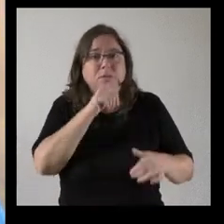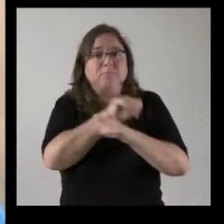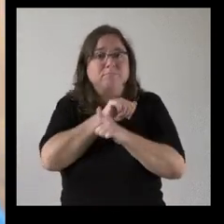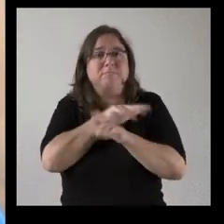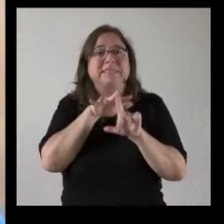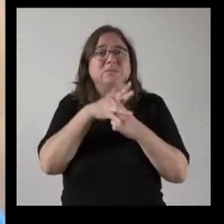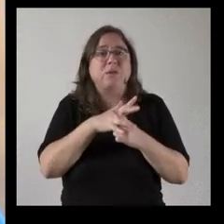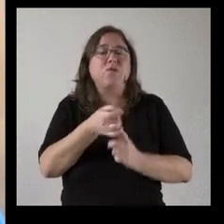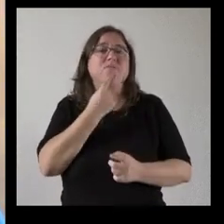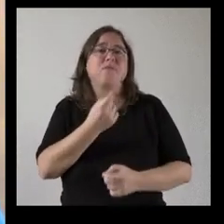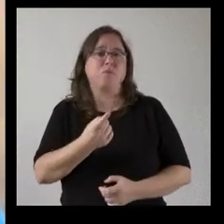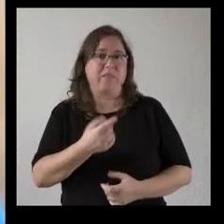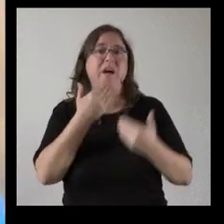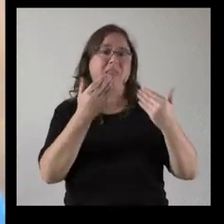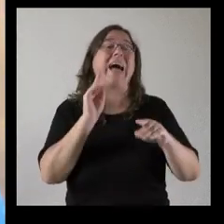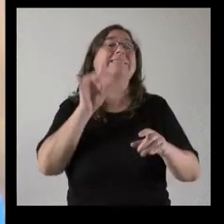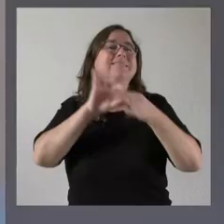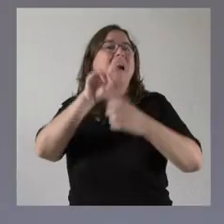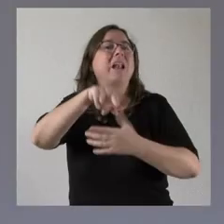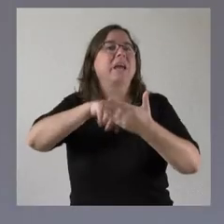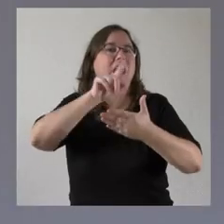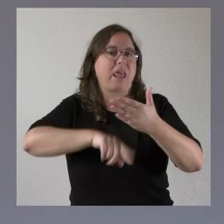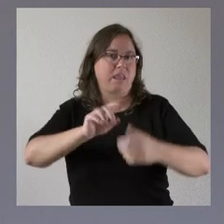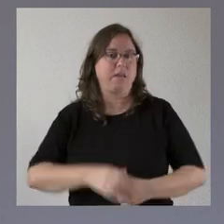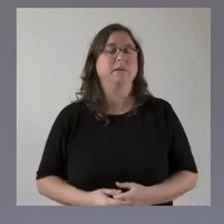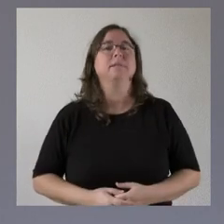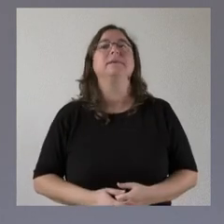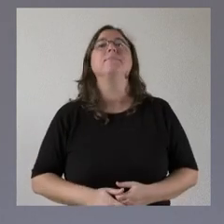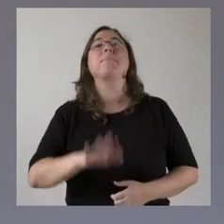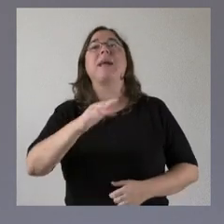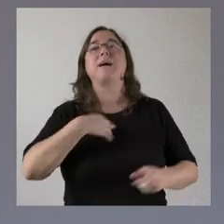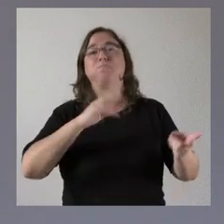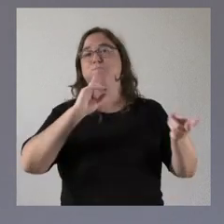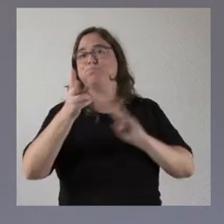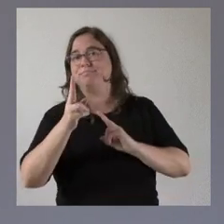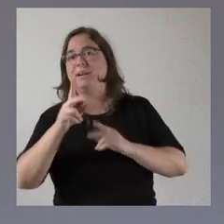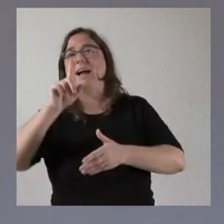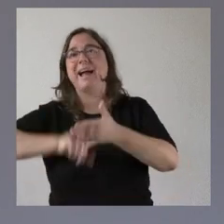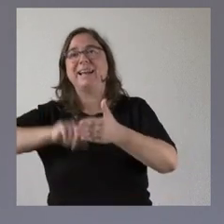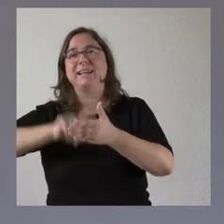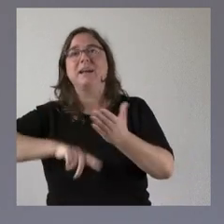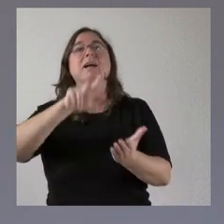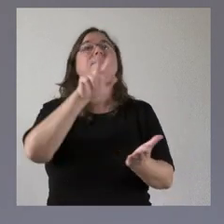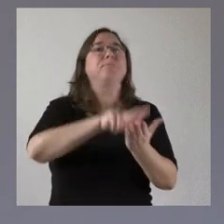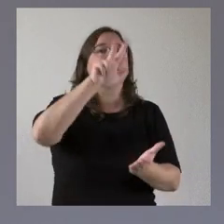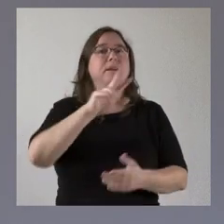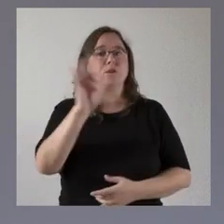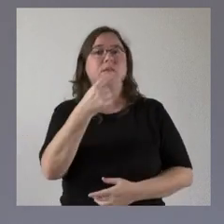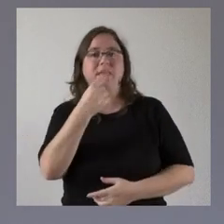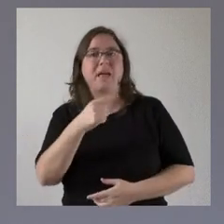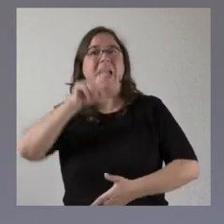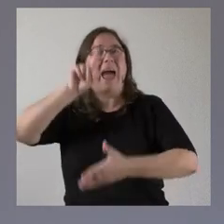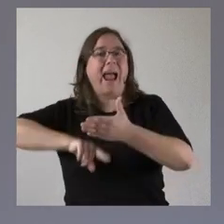pasando dificultades con los alquileres gracias no le contesté respecto a las ayudas hipotecarias sino las del alquiler